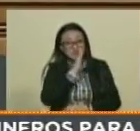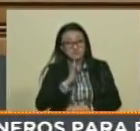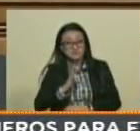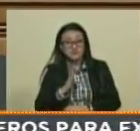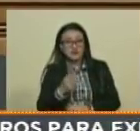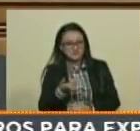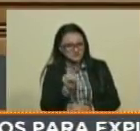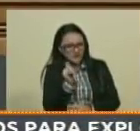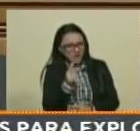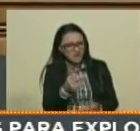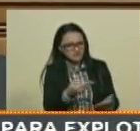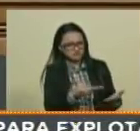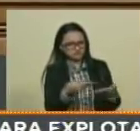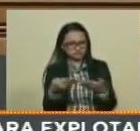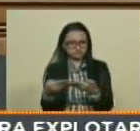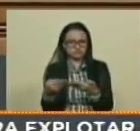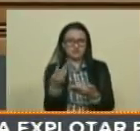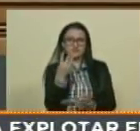trama.